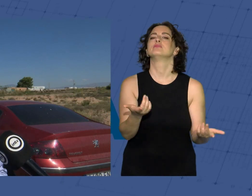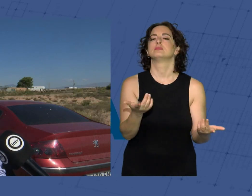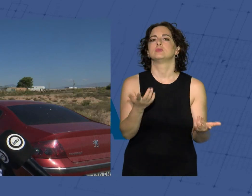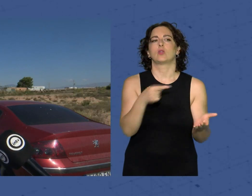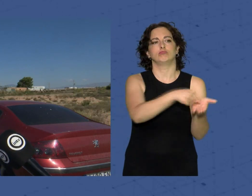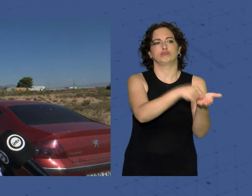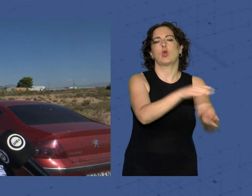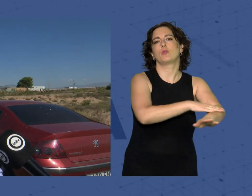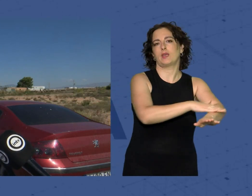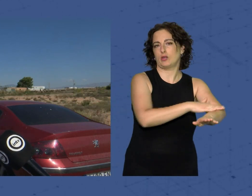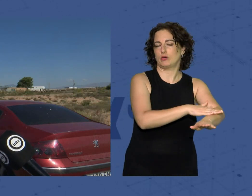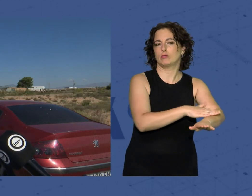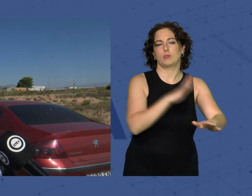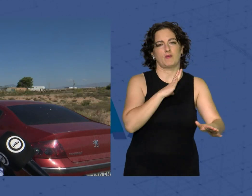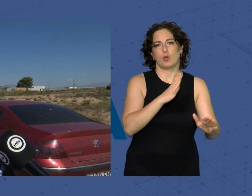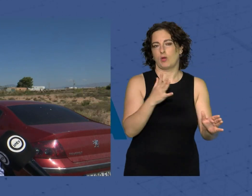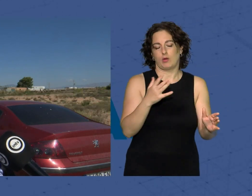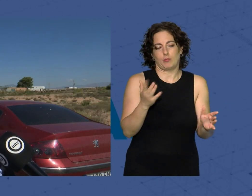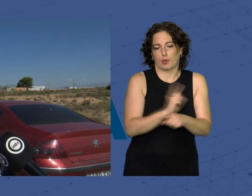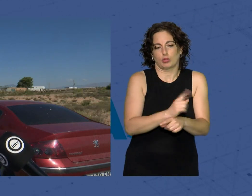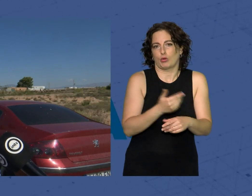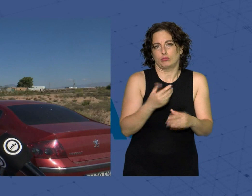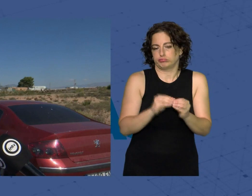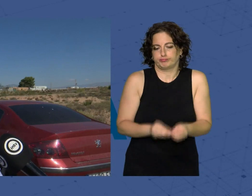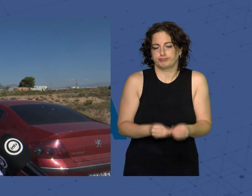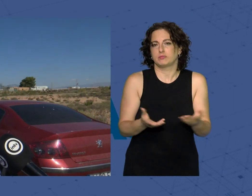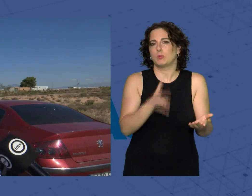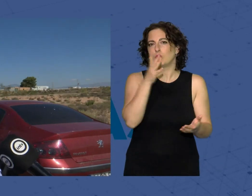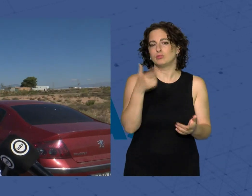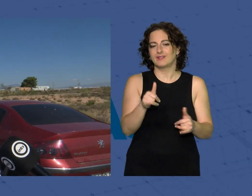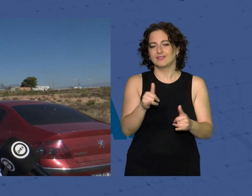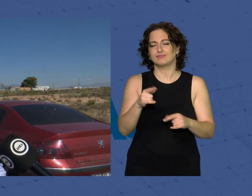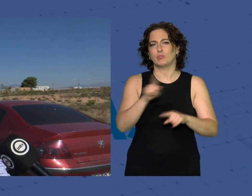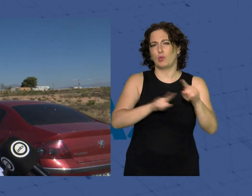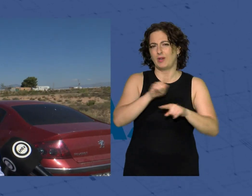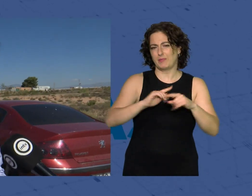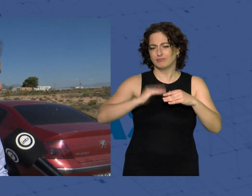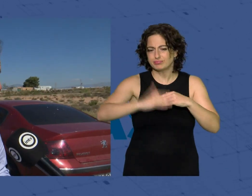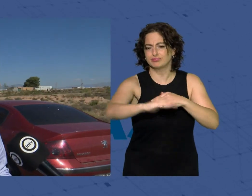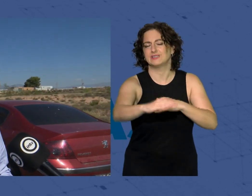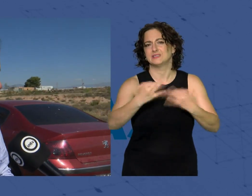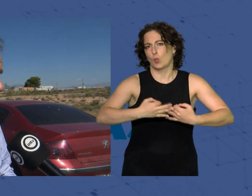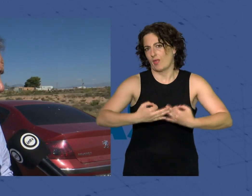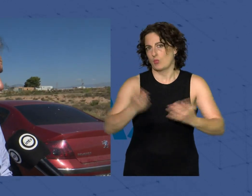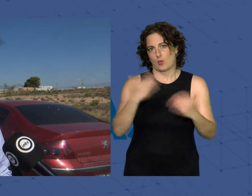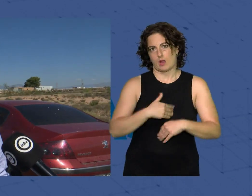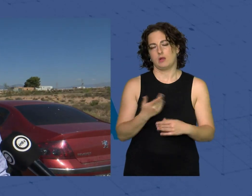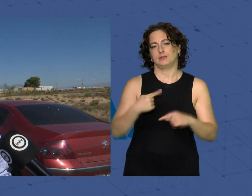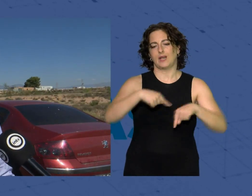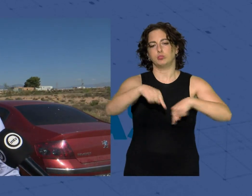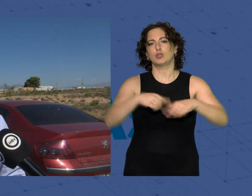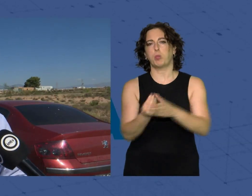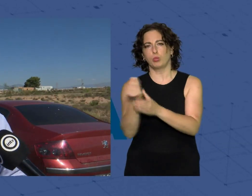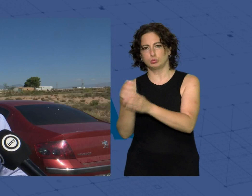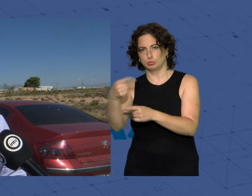gobierno a que actuara lo antes posible sobre todo porque presentaba irregularidades sobre todo para la seguridad y para el transporte de todos los productos